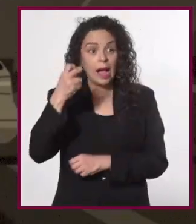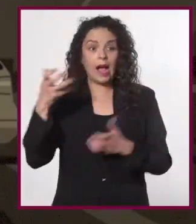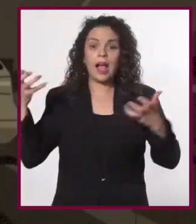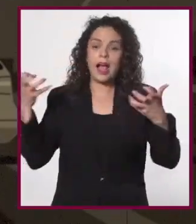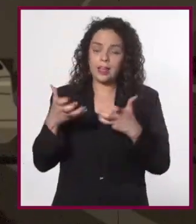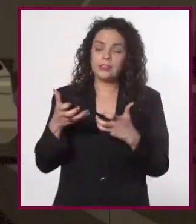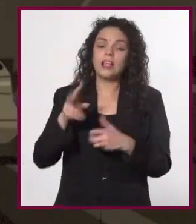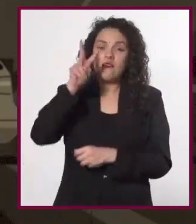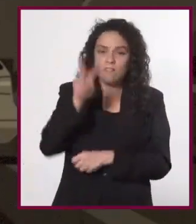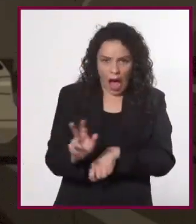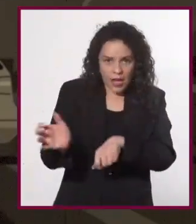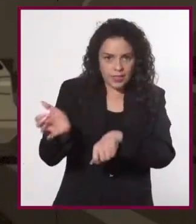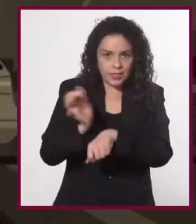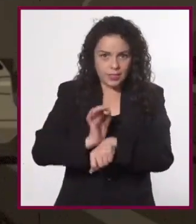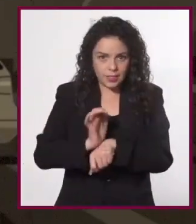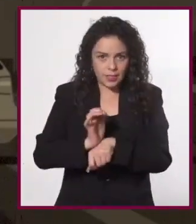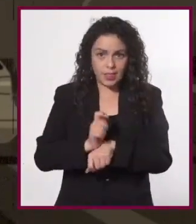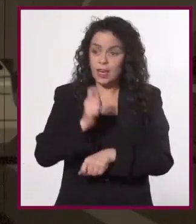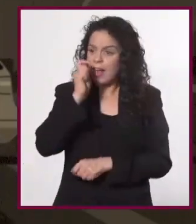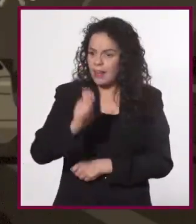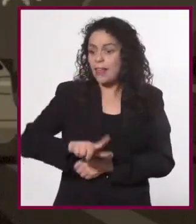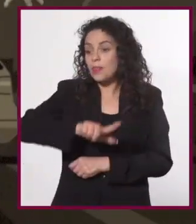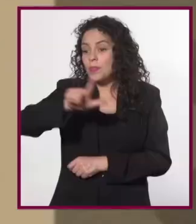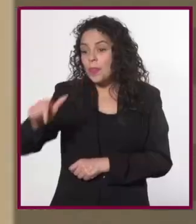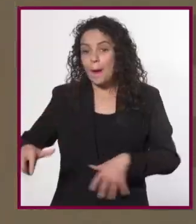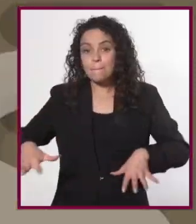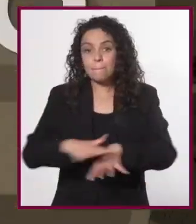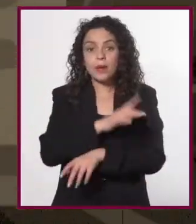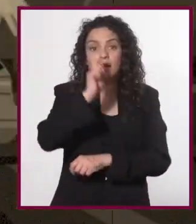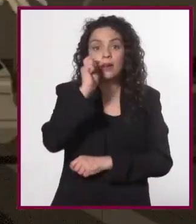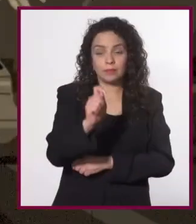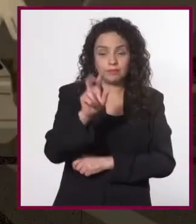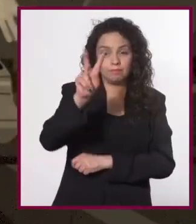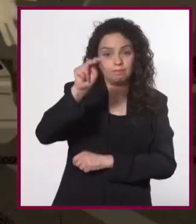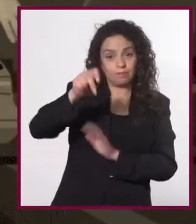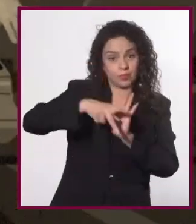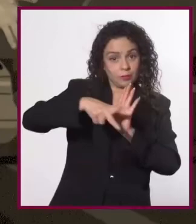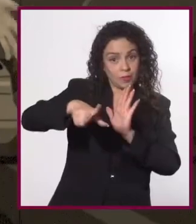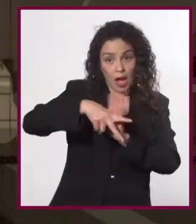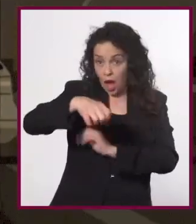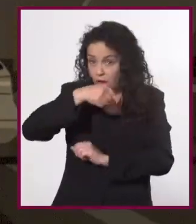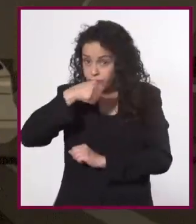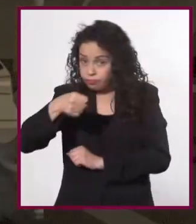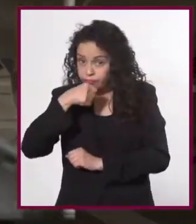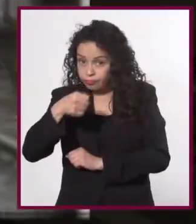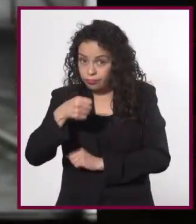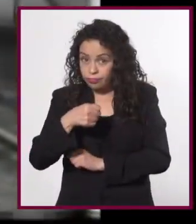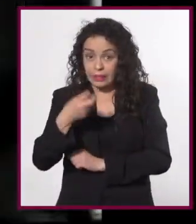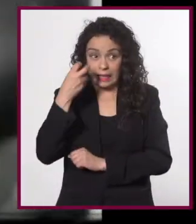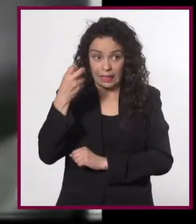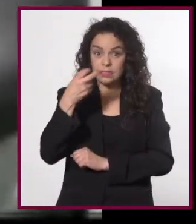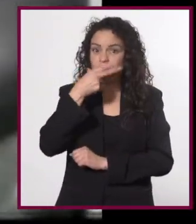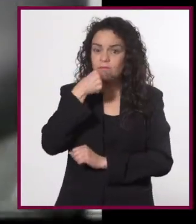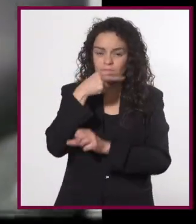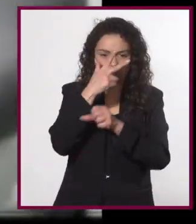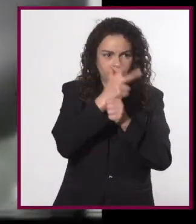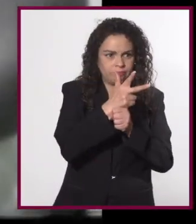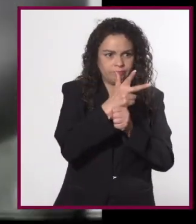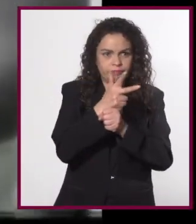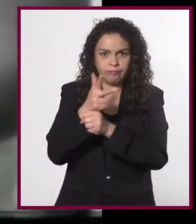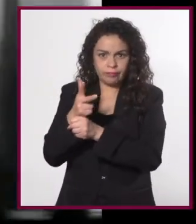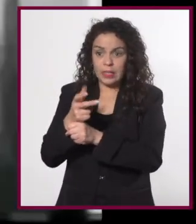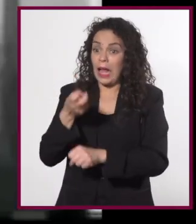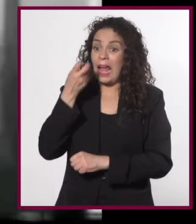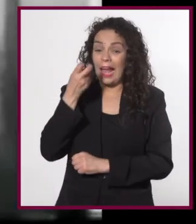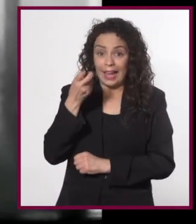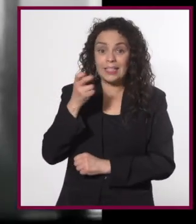cine verdad, que sentó las bases de lo que después sería el periodismo televisivo. El hombre de la cámara es una de sus